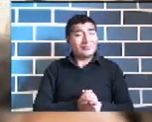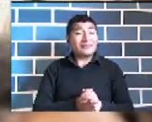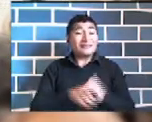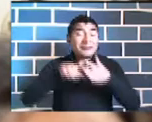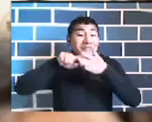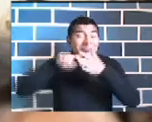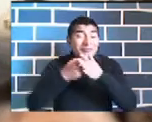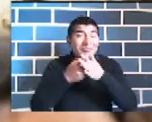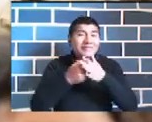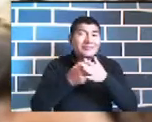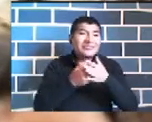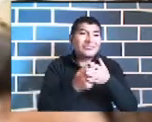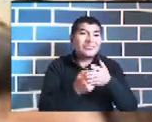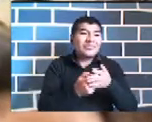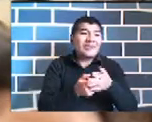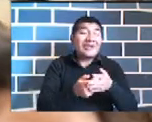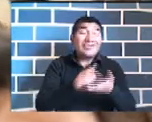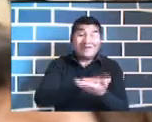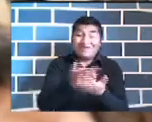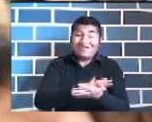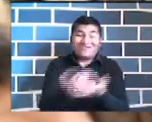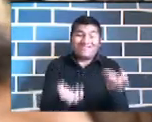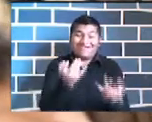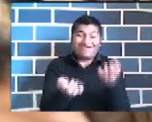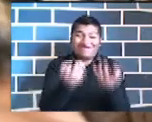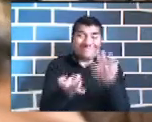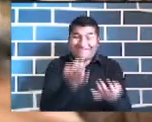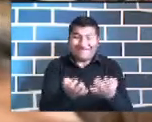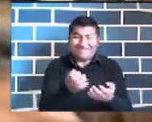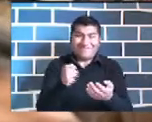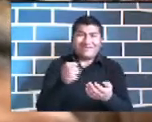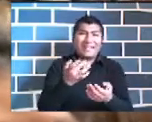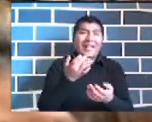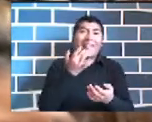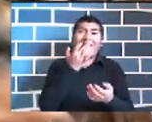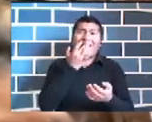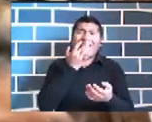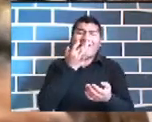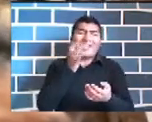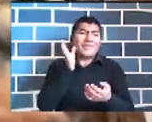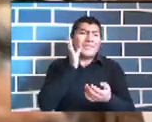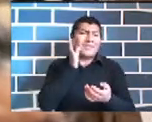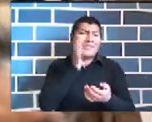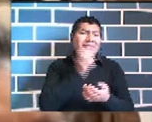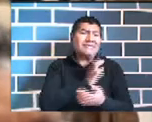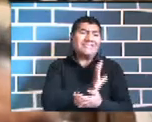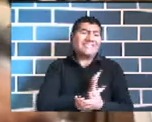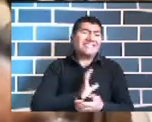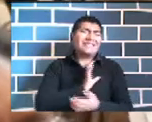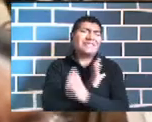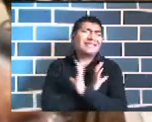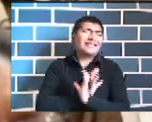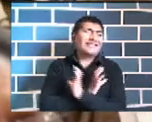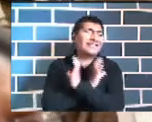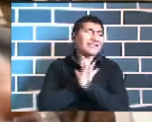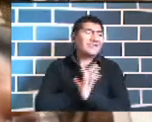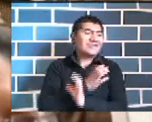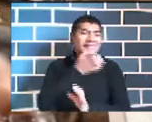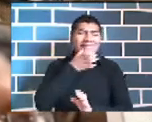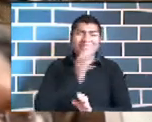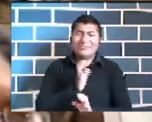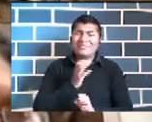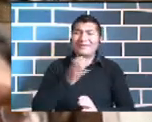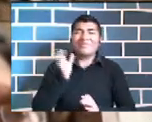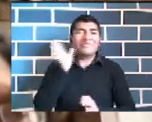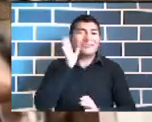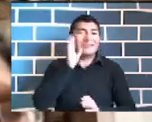Empieza a hervir esas ollas de la comida, empieza a tener un sabor maternal, un calor maternal